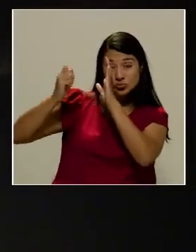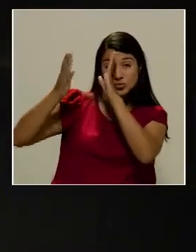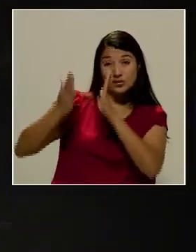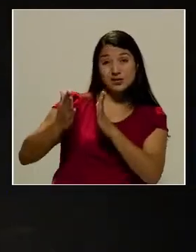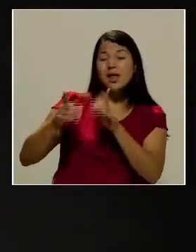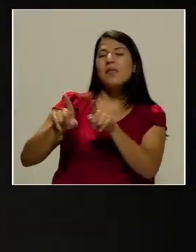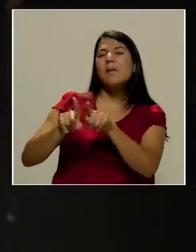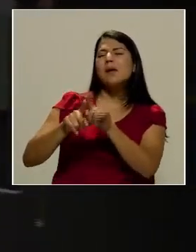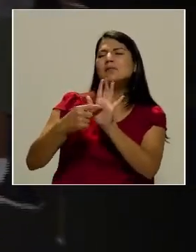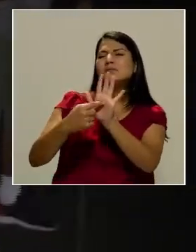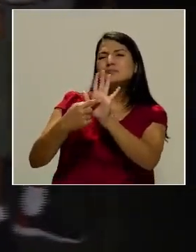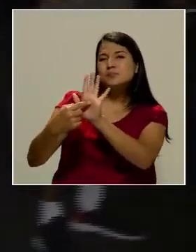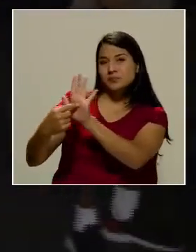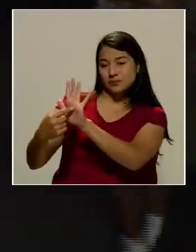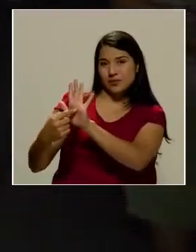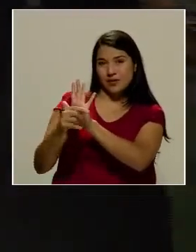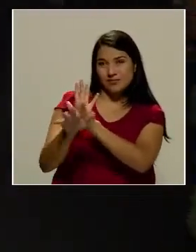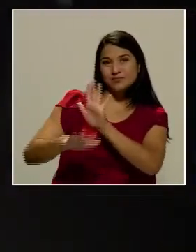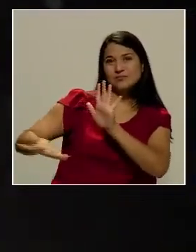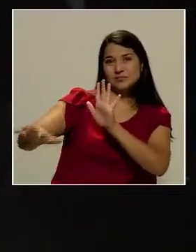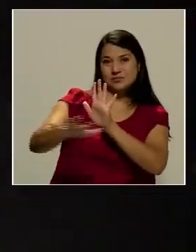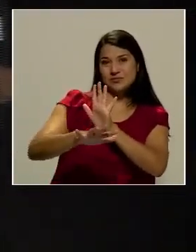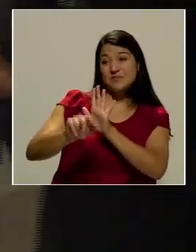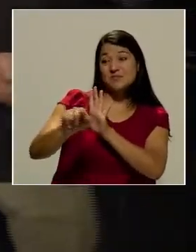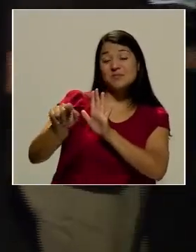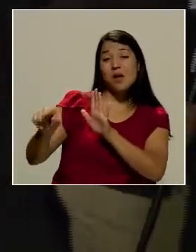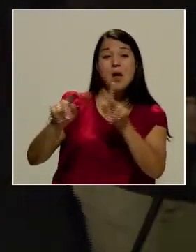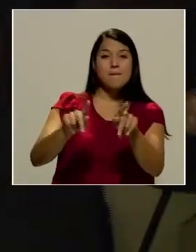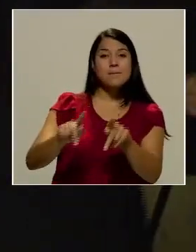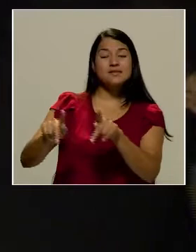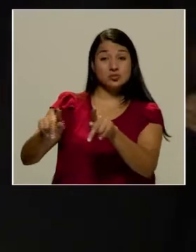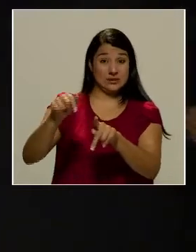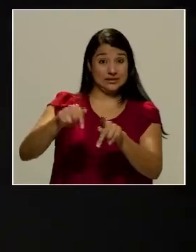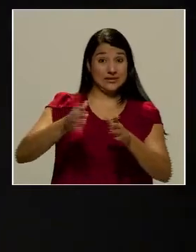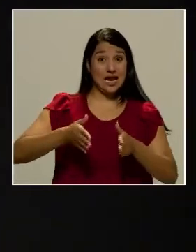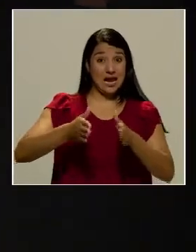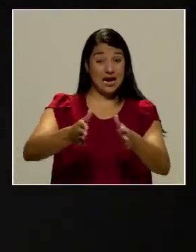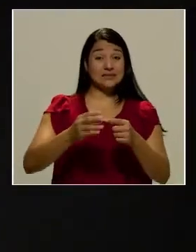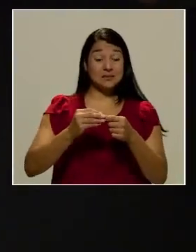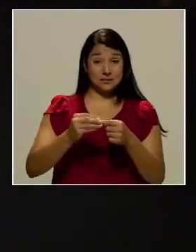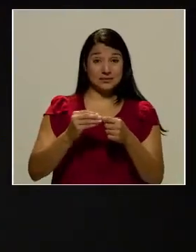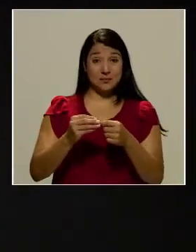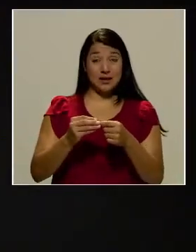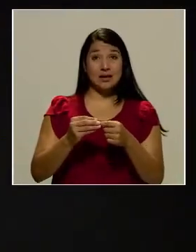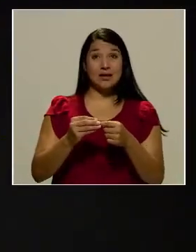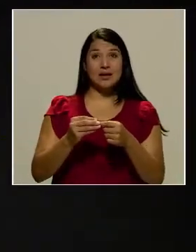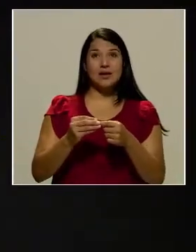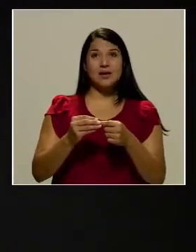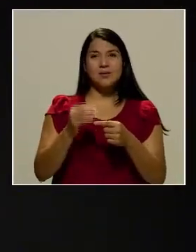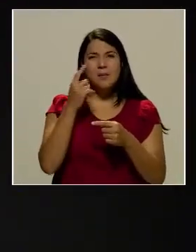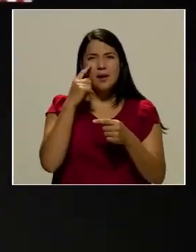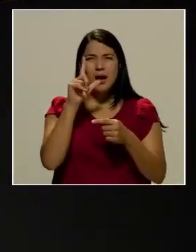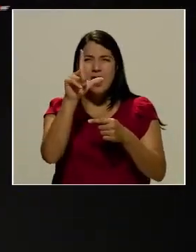poco precisamente por este sector, que es ya donde la gente se encuentra. Esto es en la vía principal hacia el sector que ustedes pueden ver en este momento, muy oscuro